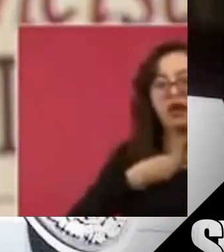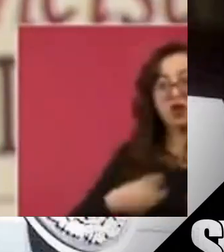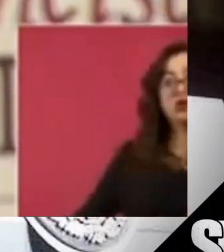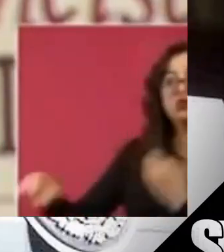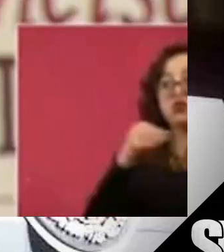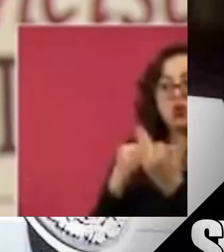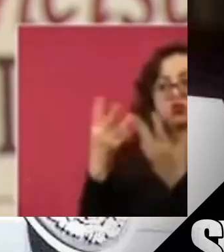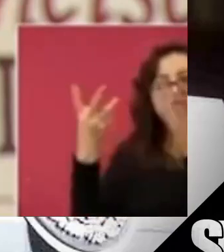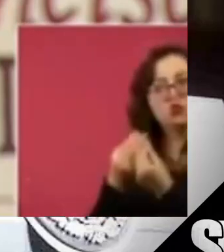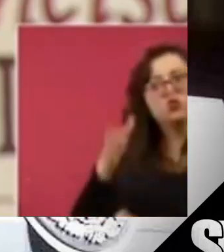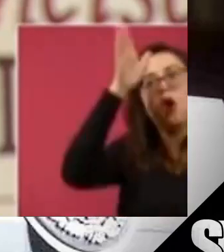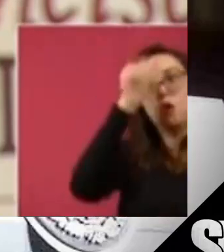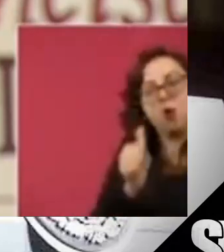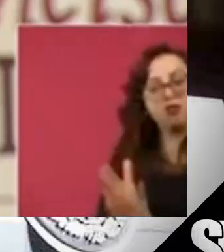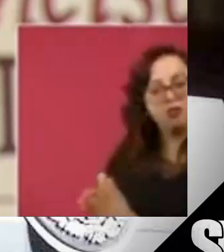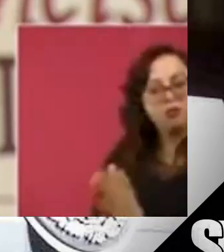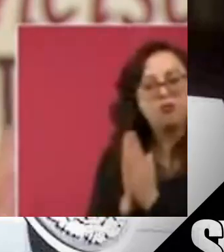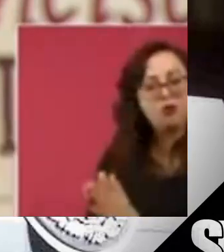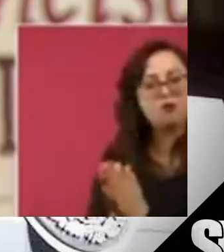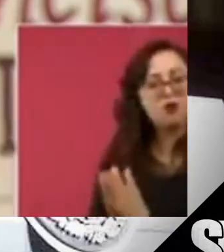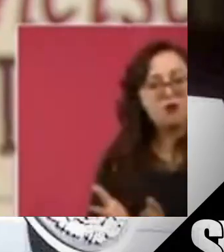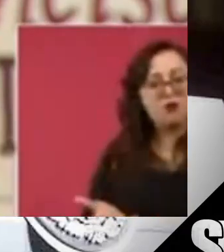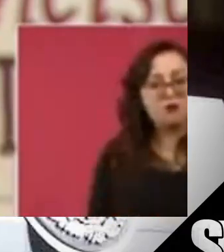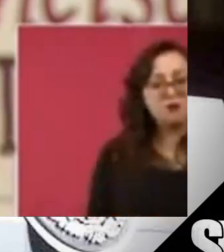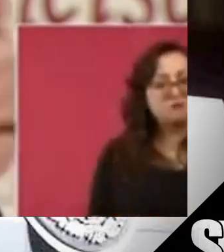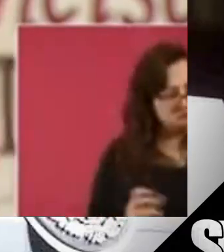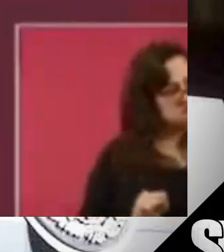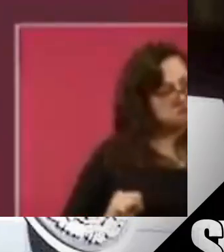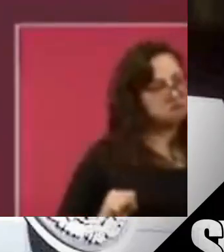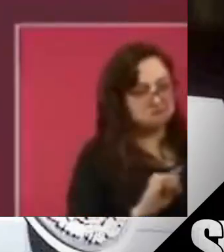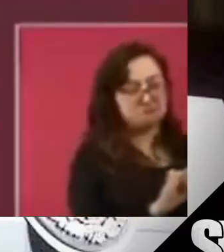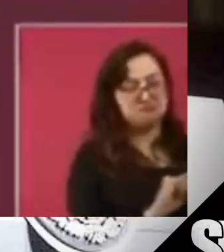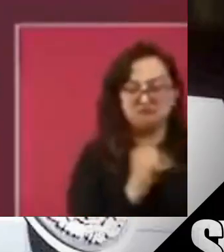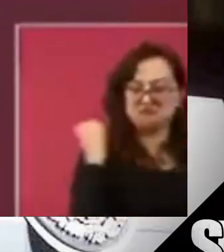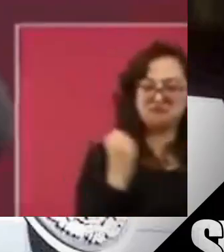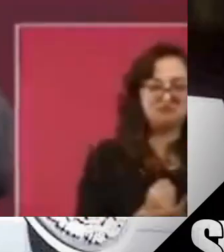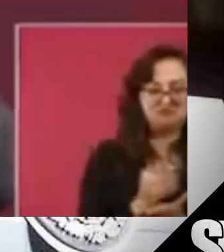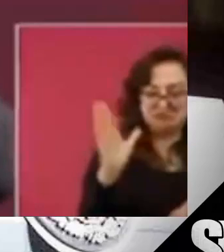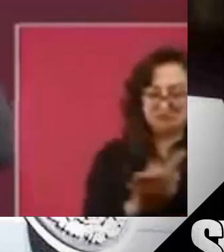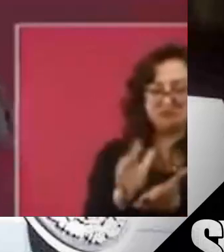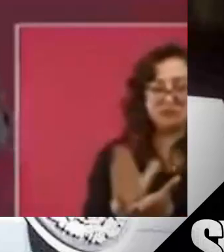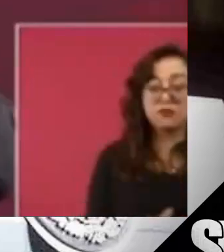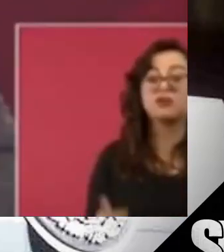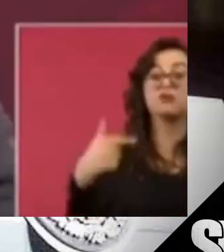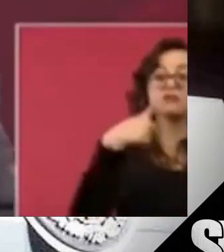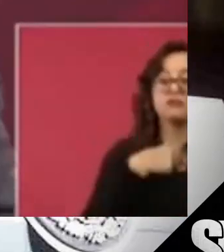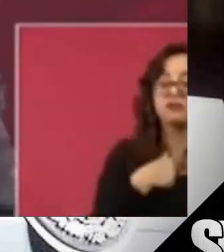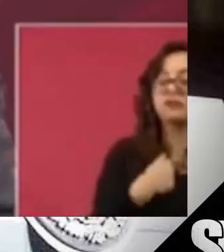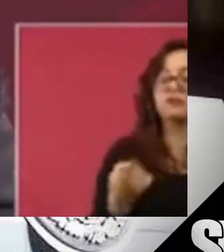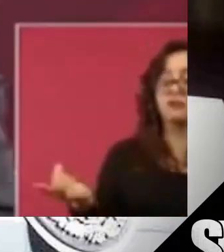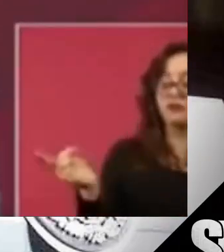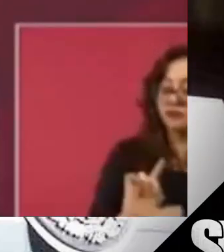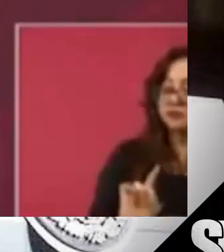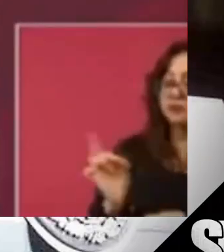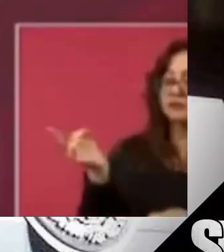que se logró. Ahí están los documentos. De regreso yo les mandé un informe día por día, mismo que el